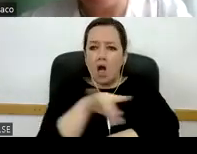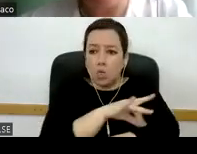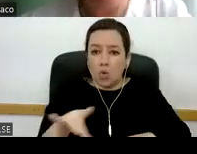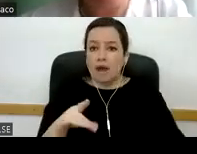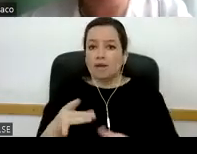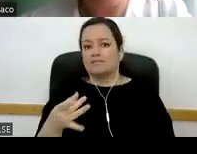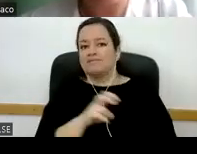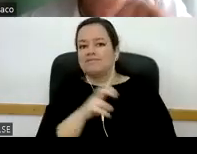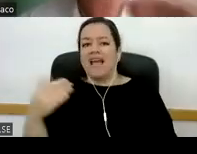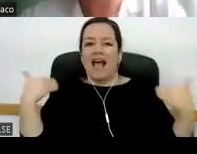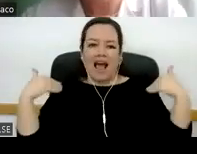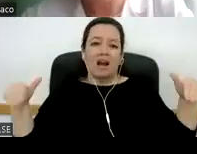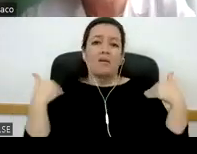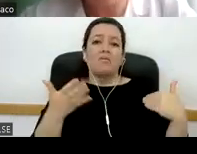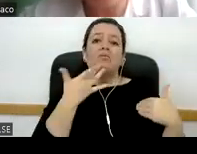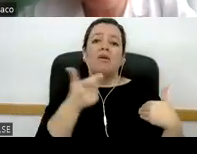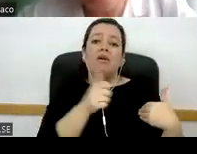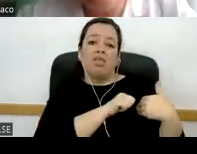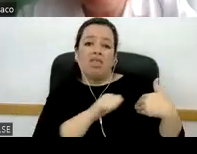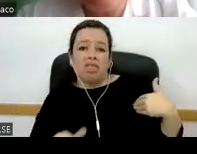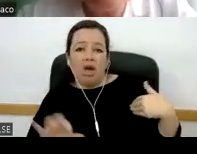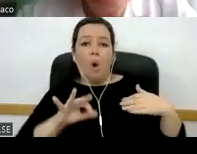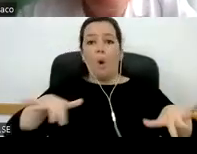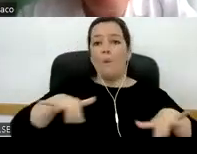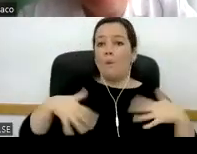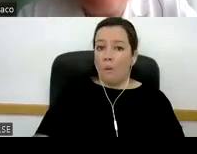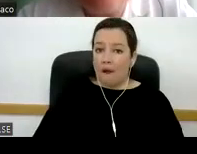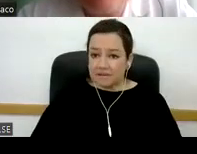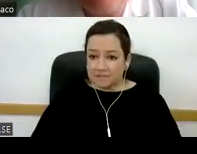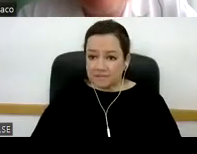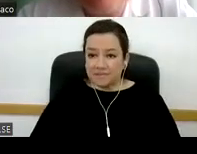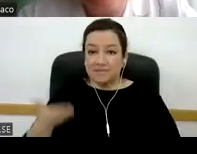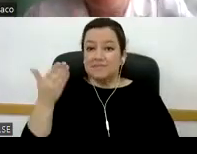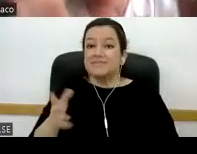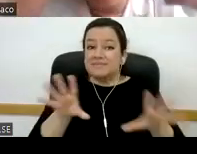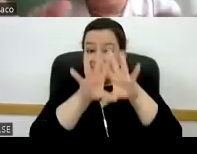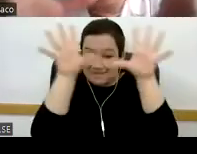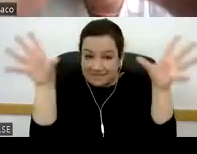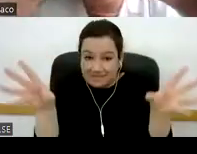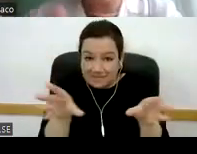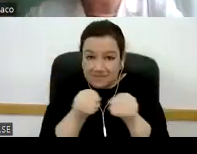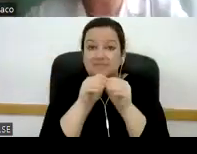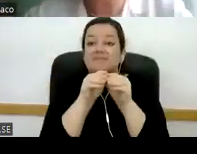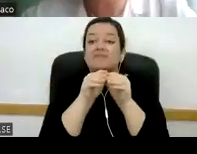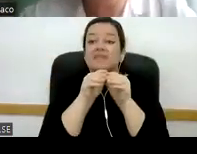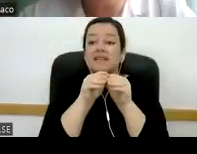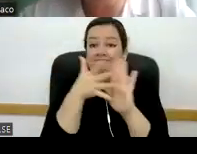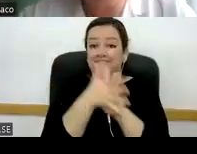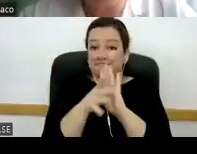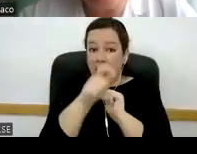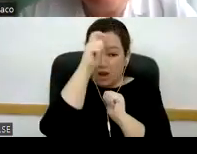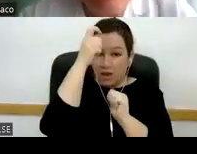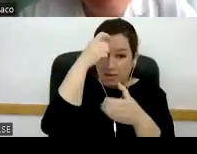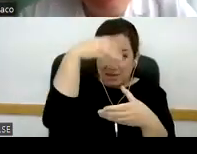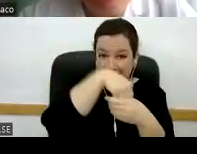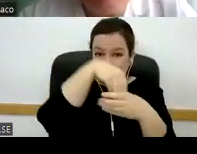pues el estado sedentario o no. Y la idea con todo este concepto, con todo este intento